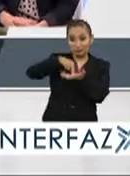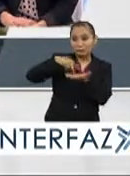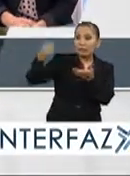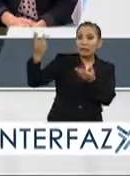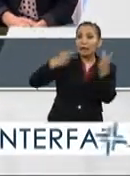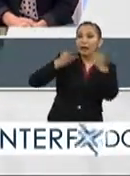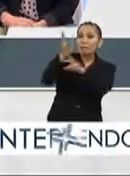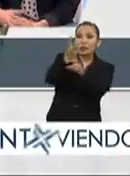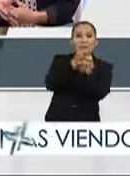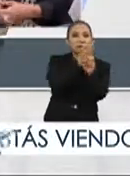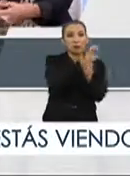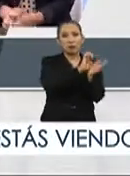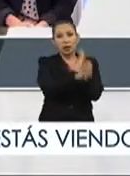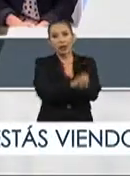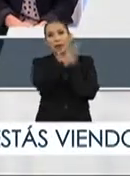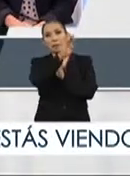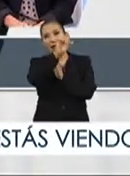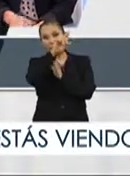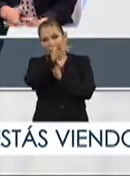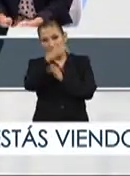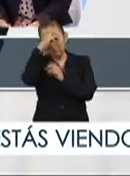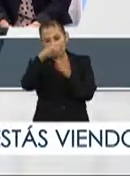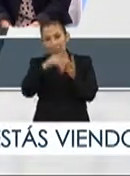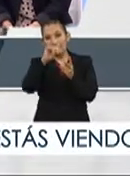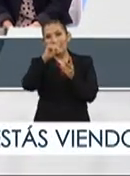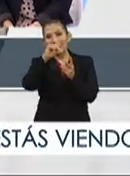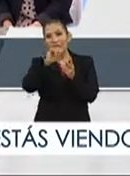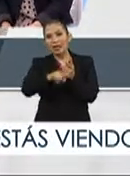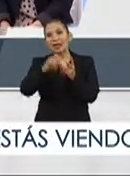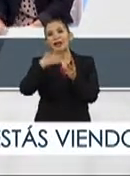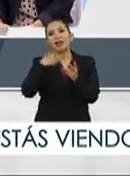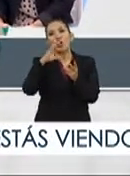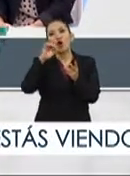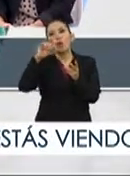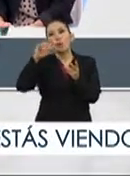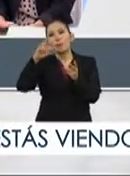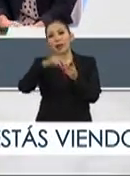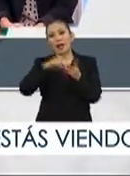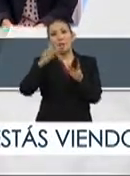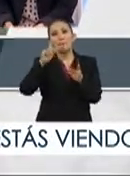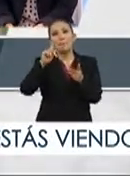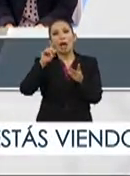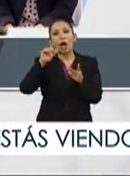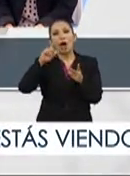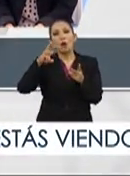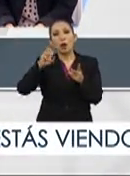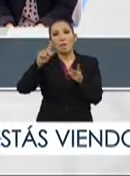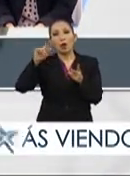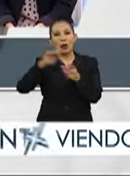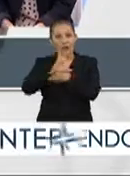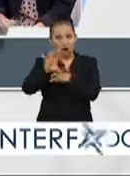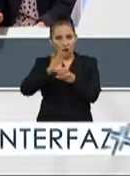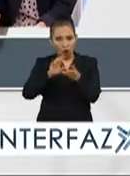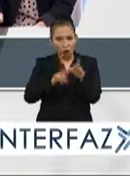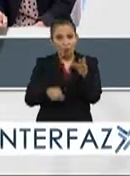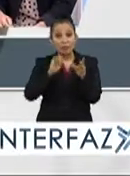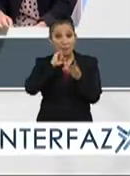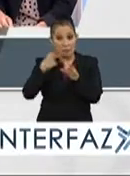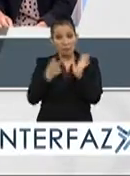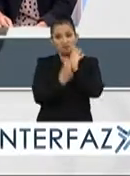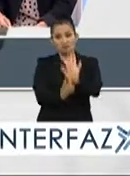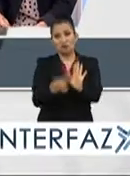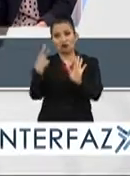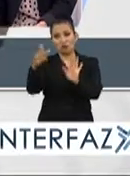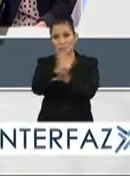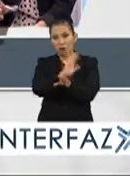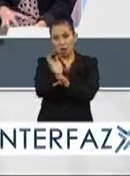escenario, invitados tan importantes como Bev de aquí de México, Peter Cooper de Estados Unidos. Viene Power Paola de Colombia, que también presenta